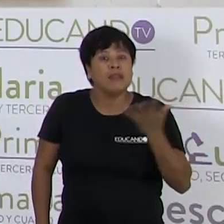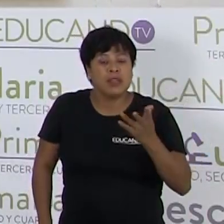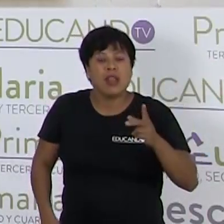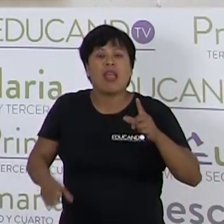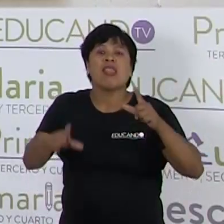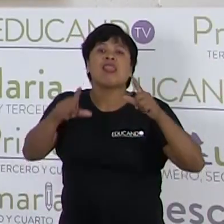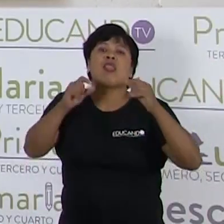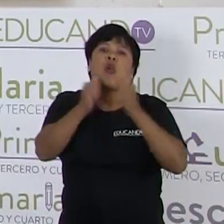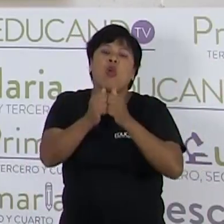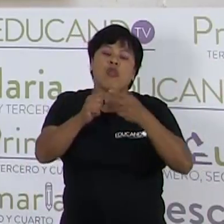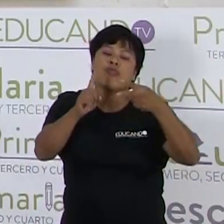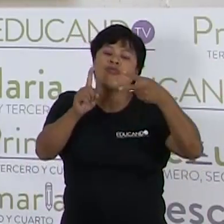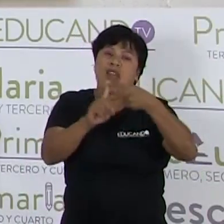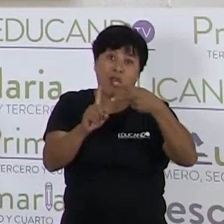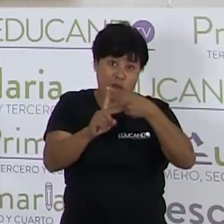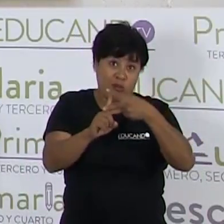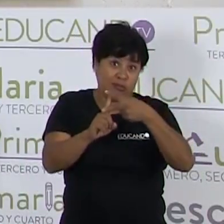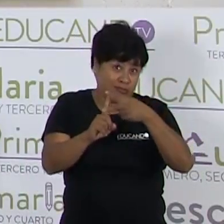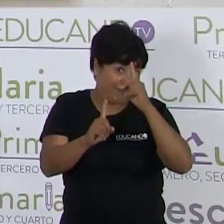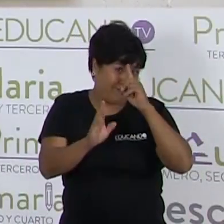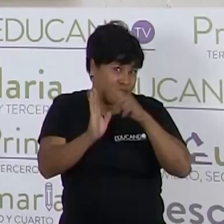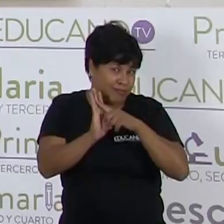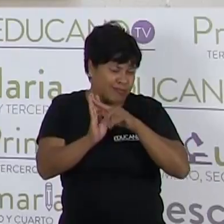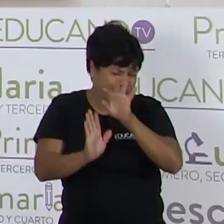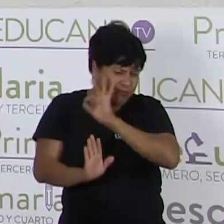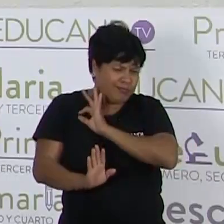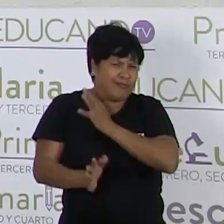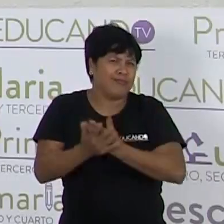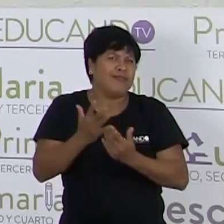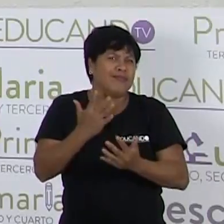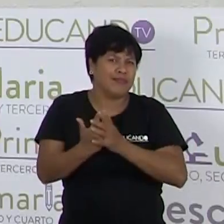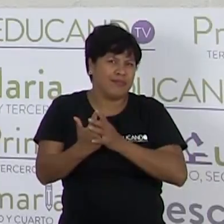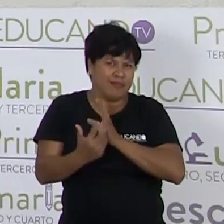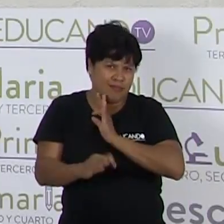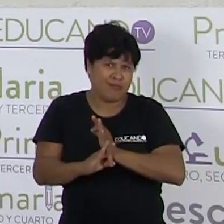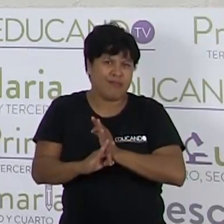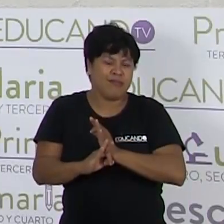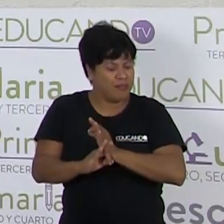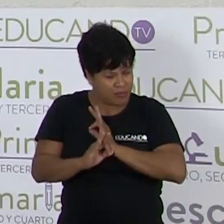triángulos. ¿Tú lo crees? ¿Quieres que lo hagamos? Muy bien.